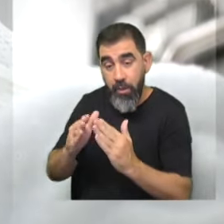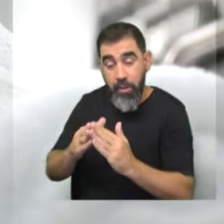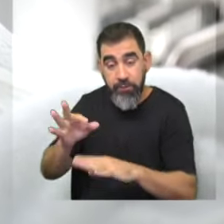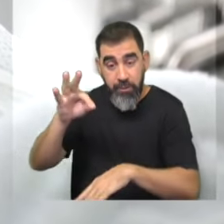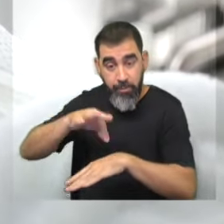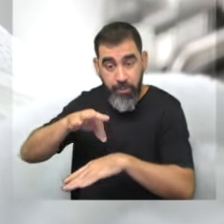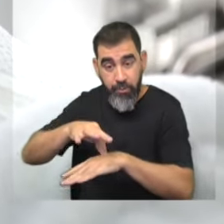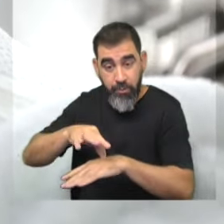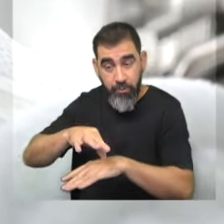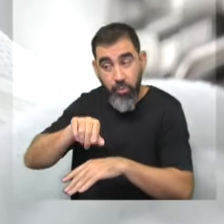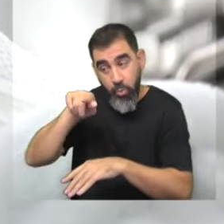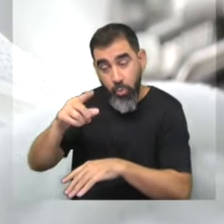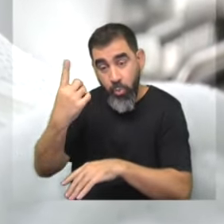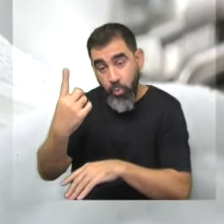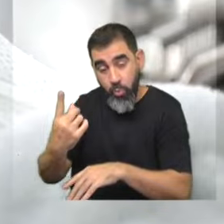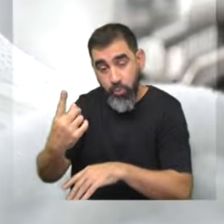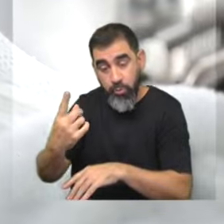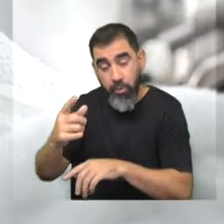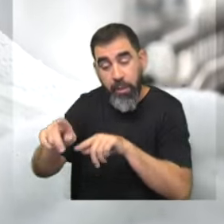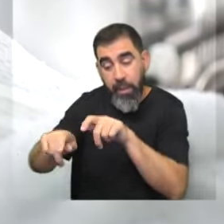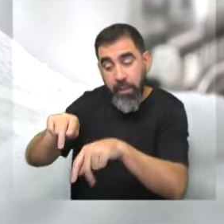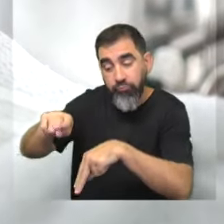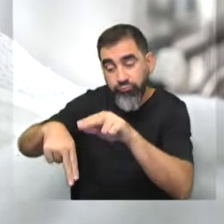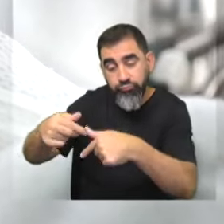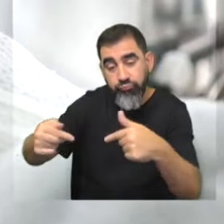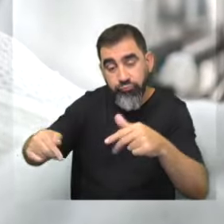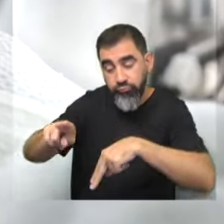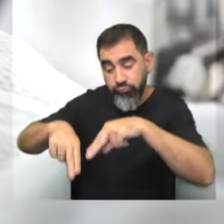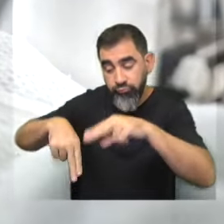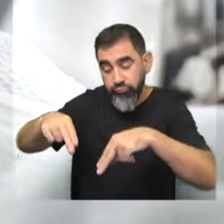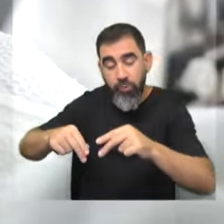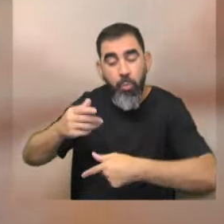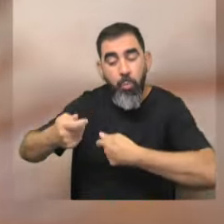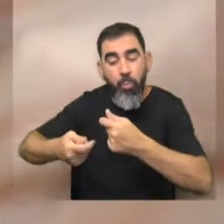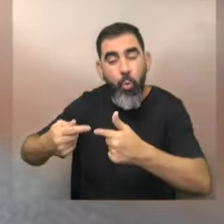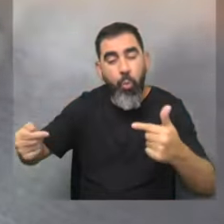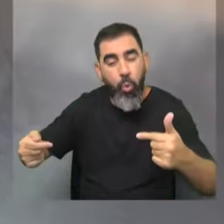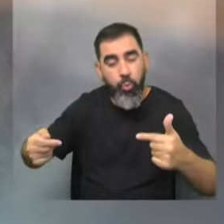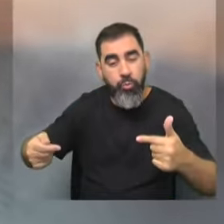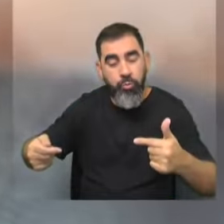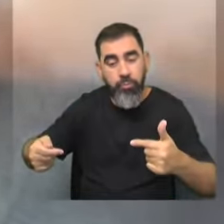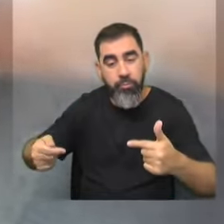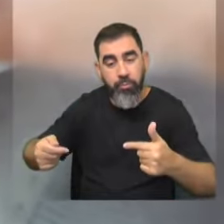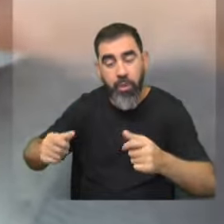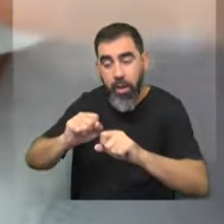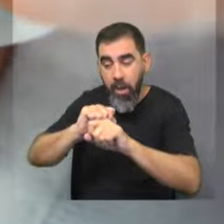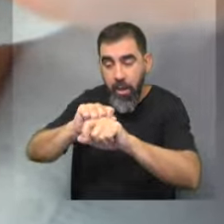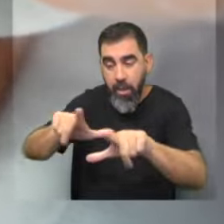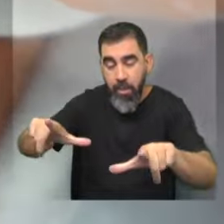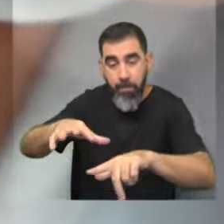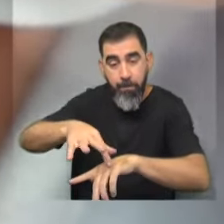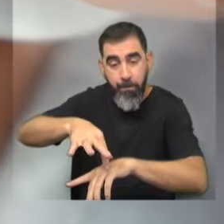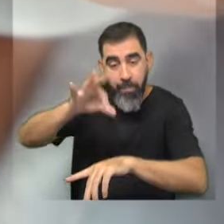médico. Una de ellas son los peeling químicos, que lo que hacemos es aplicar determinados productos para exfoliar esa piel